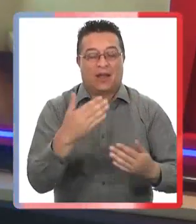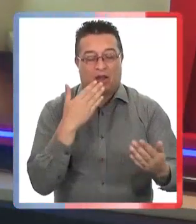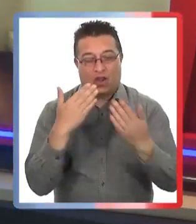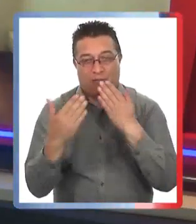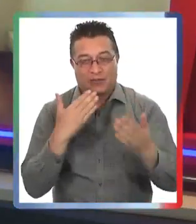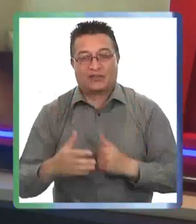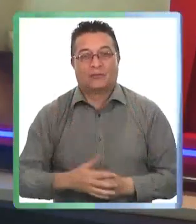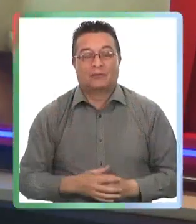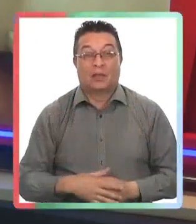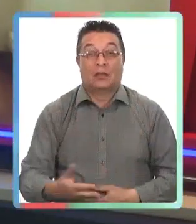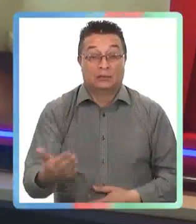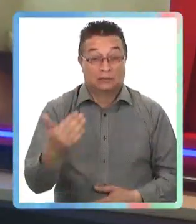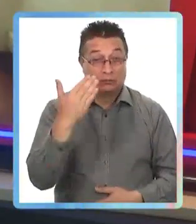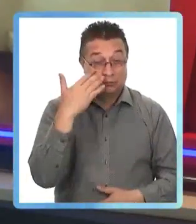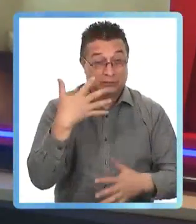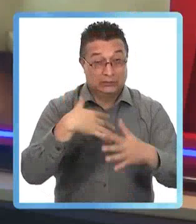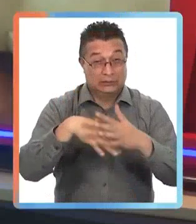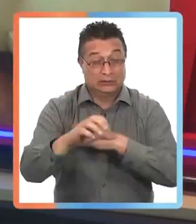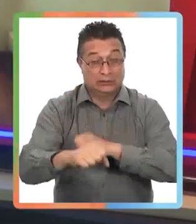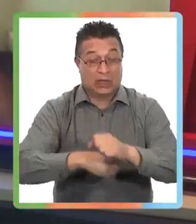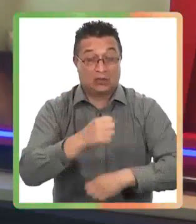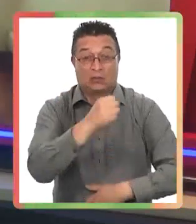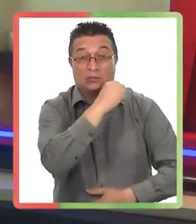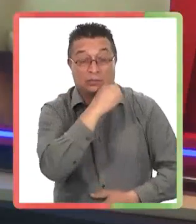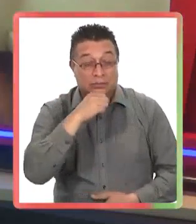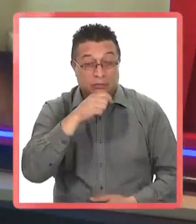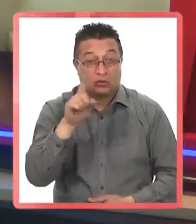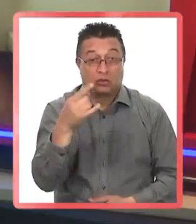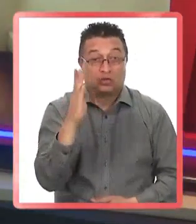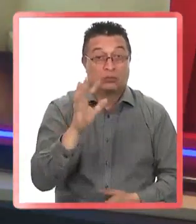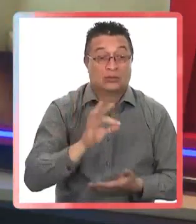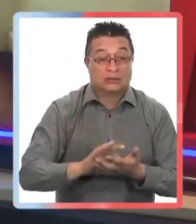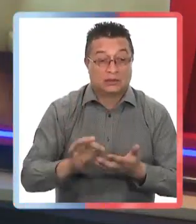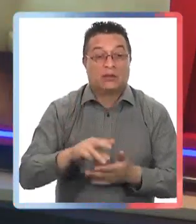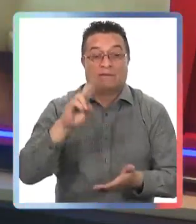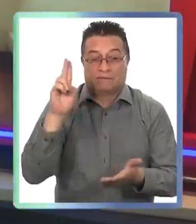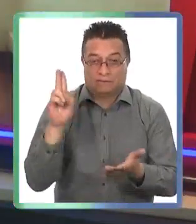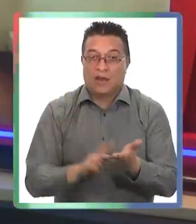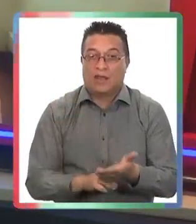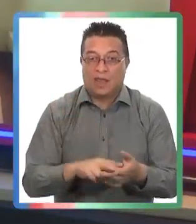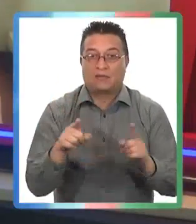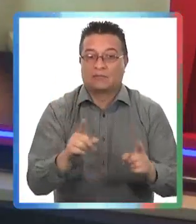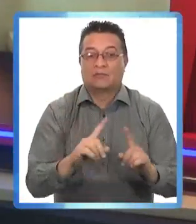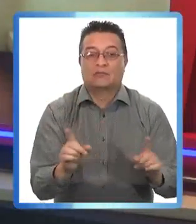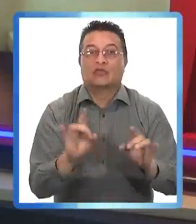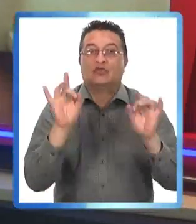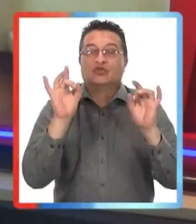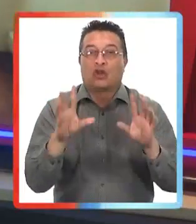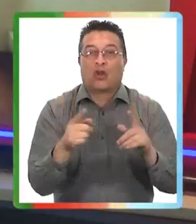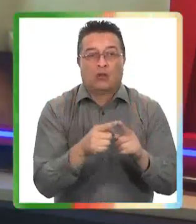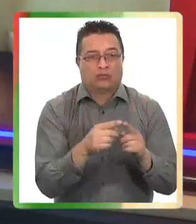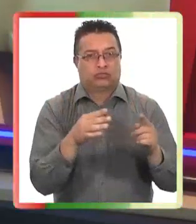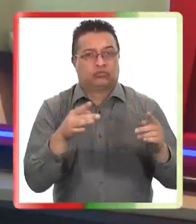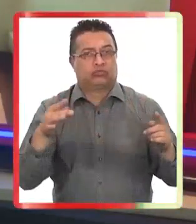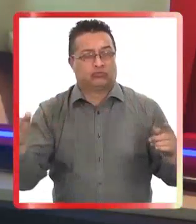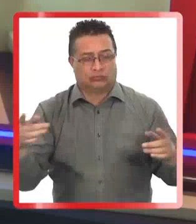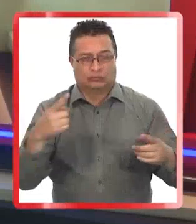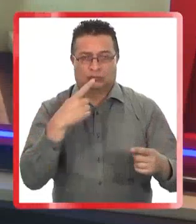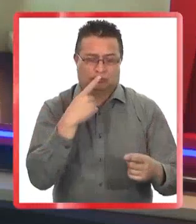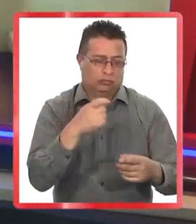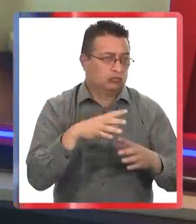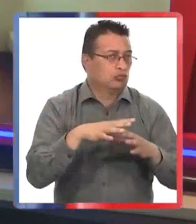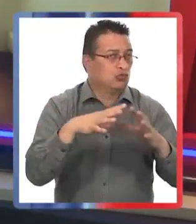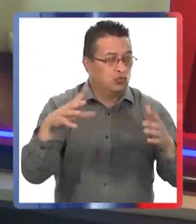esta conversación. Casi 15 años de sequía, subsecretaria, de verdad ha sido no solo extensísima, sino muy dura